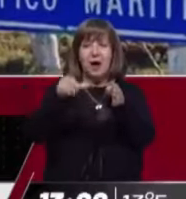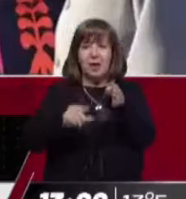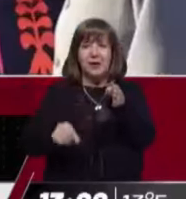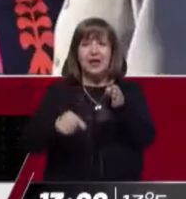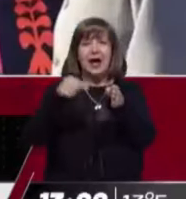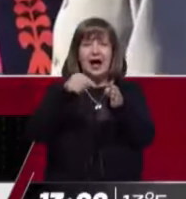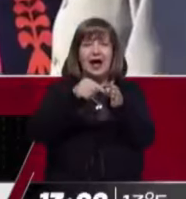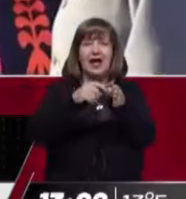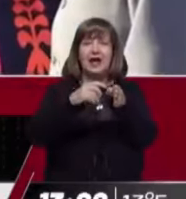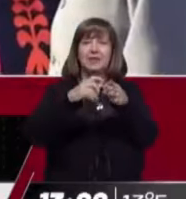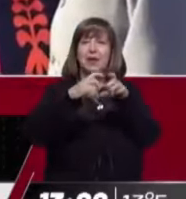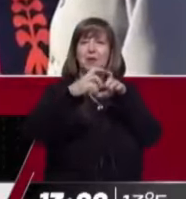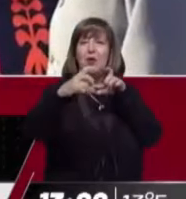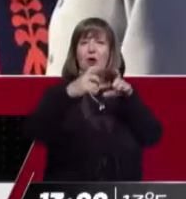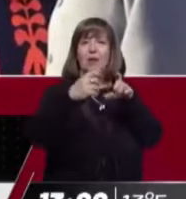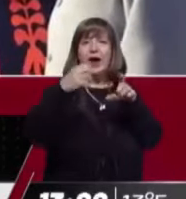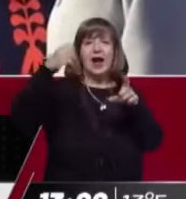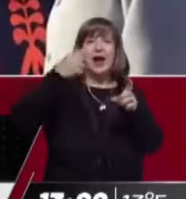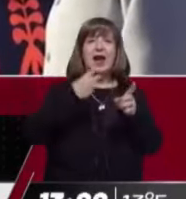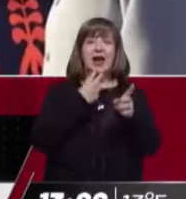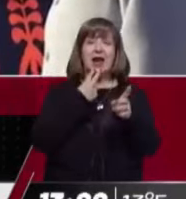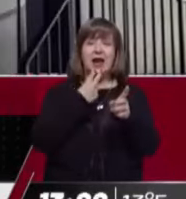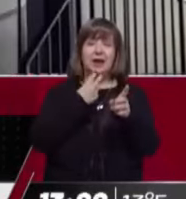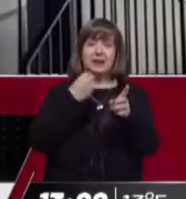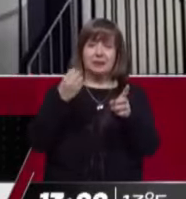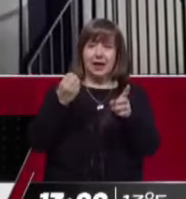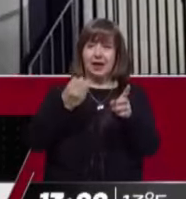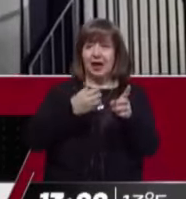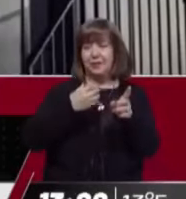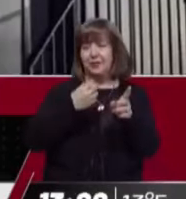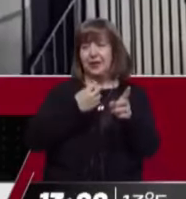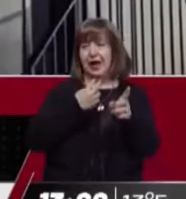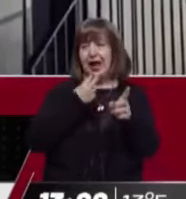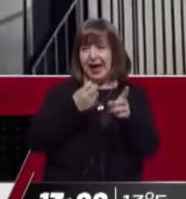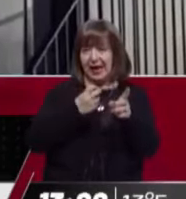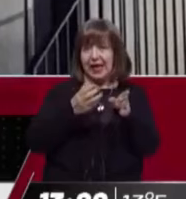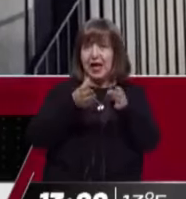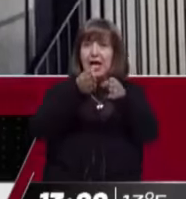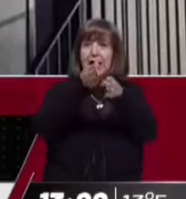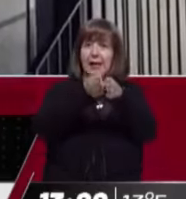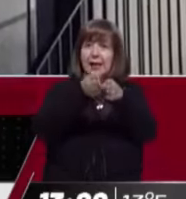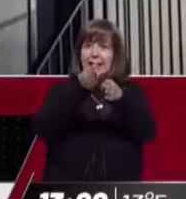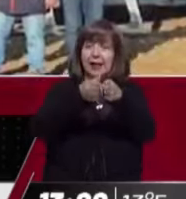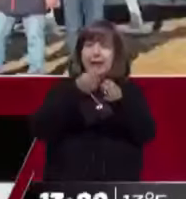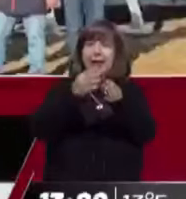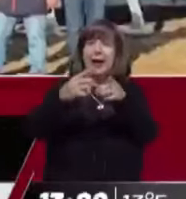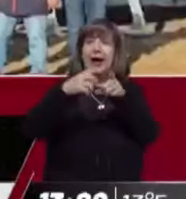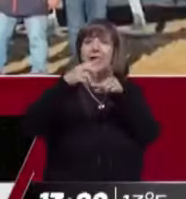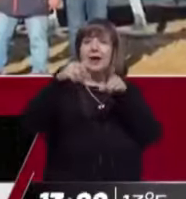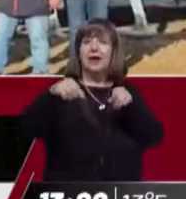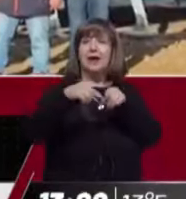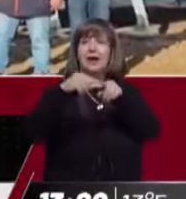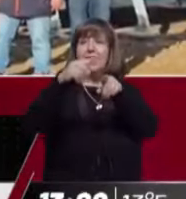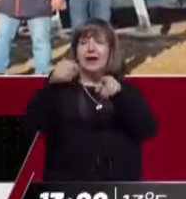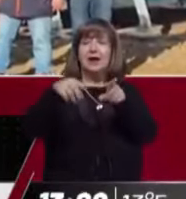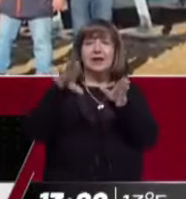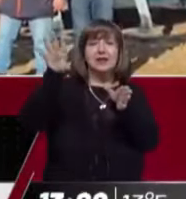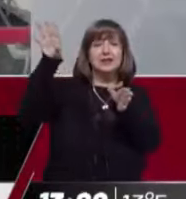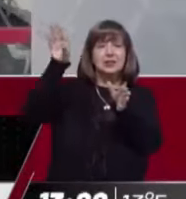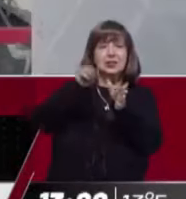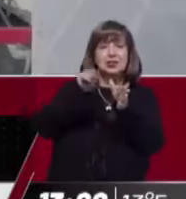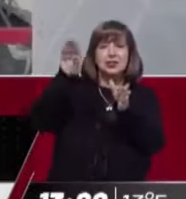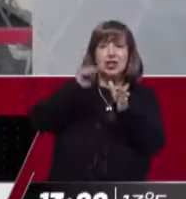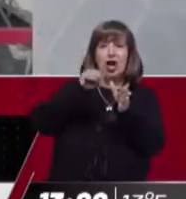paneles solares. Estos paneles solares, según lo que declara el gobierno chileno, es que sobrepasarían 3 metros más hacia la frontera chilena, y esto es